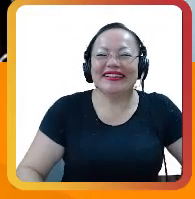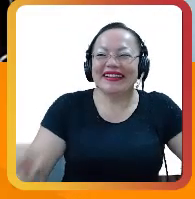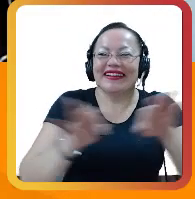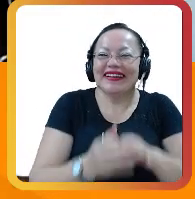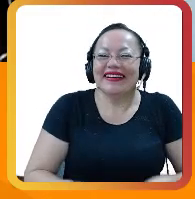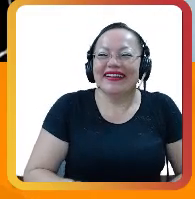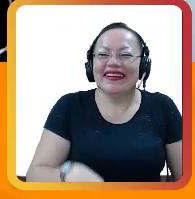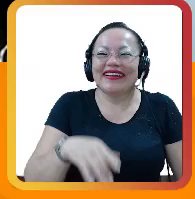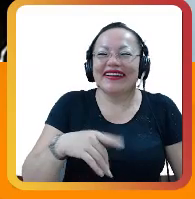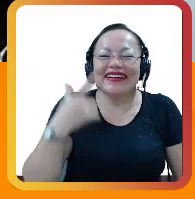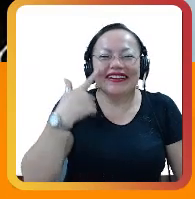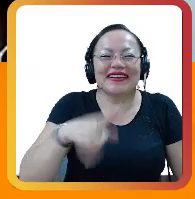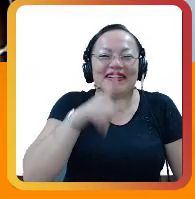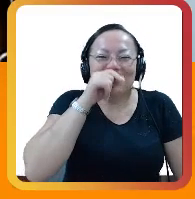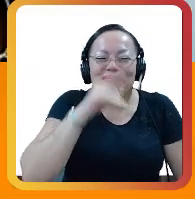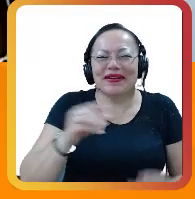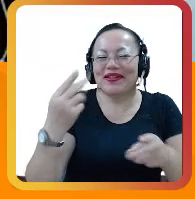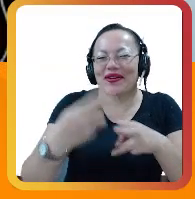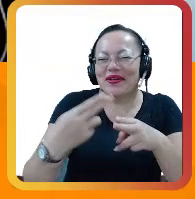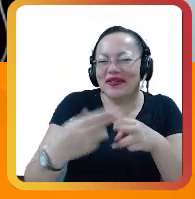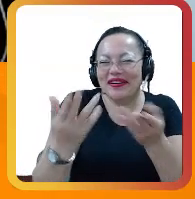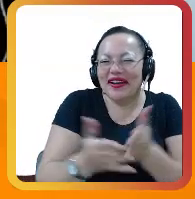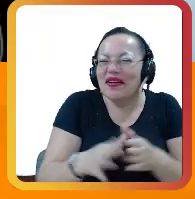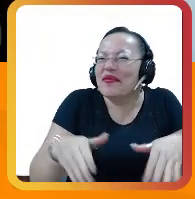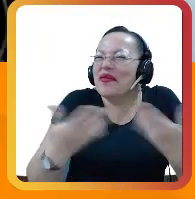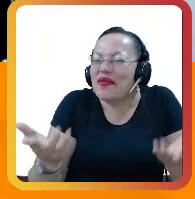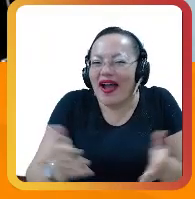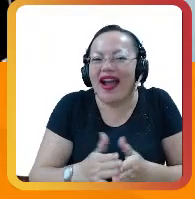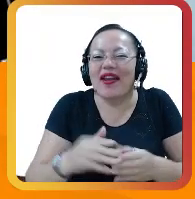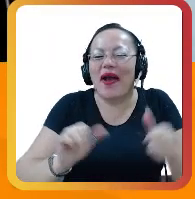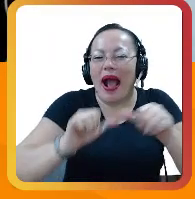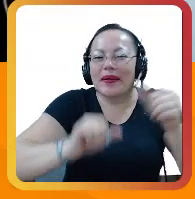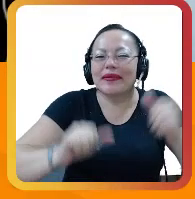es un pajarito de apellido Toro.